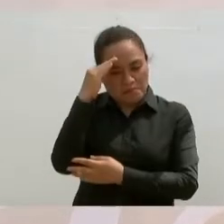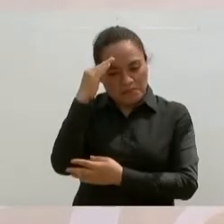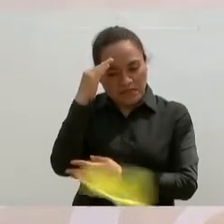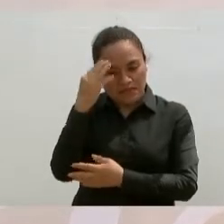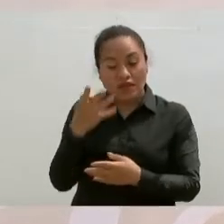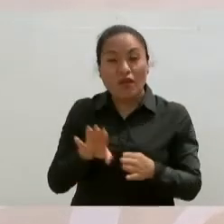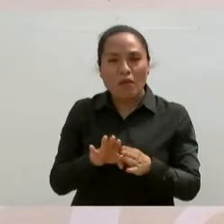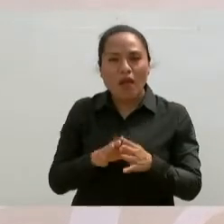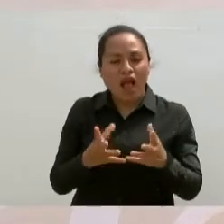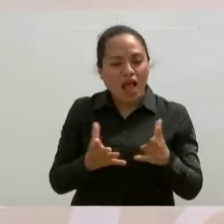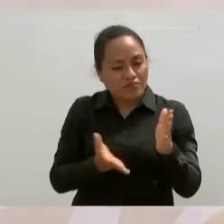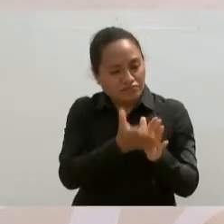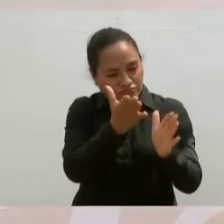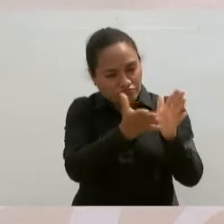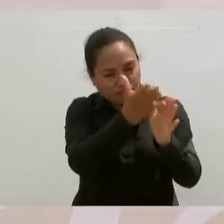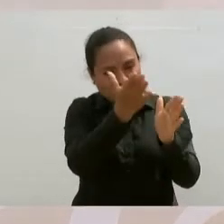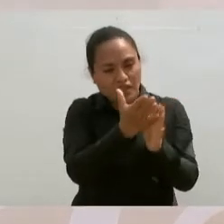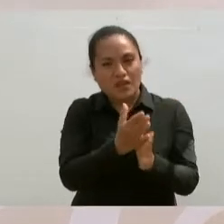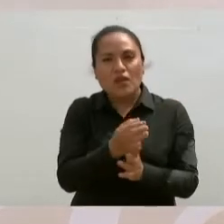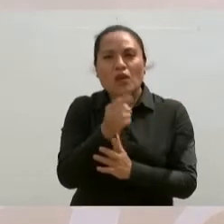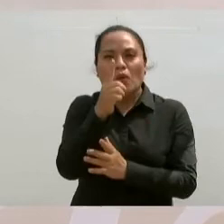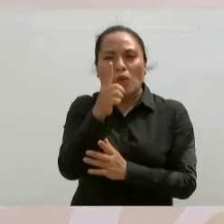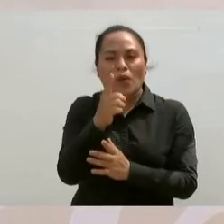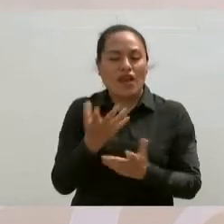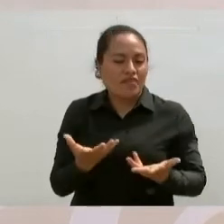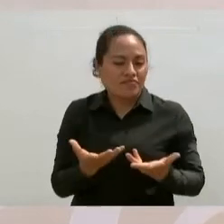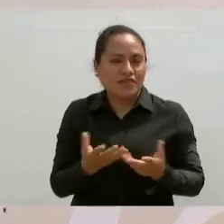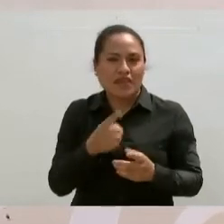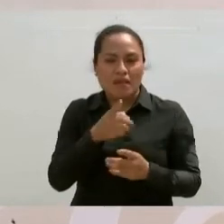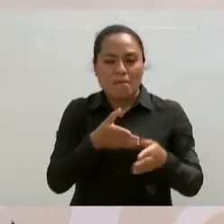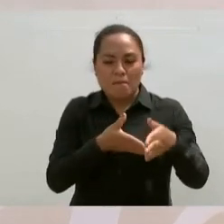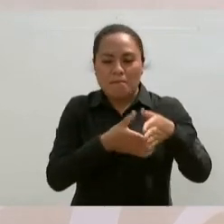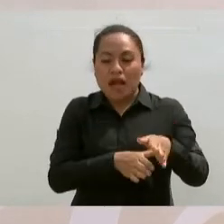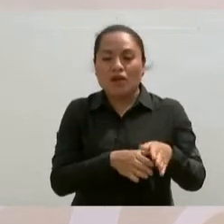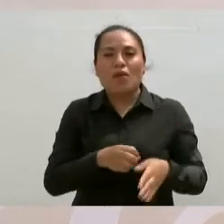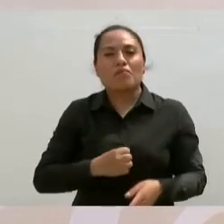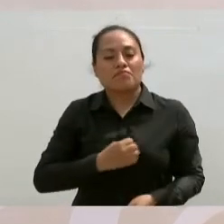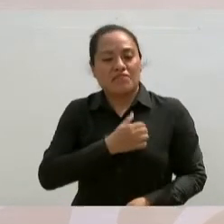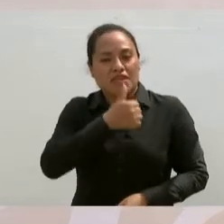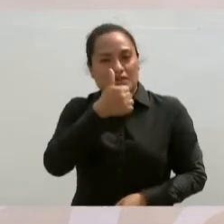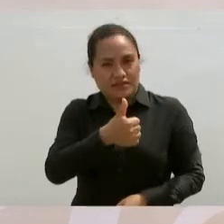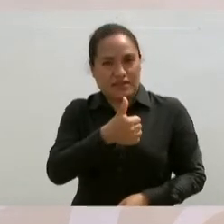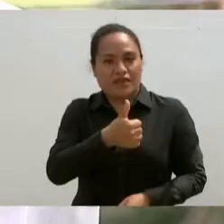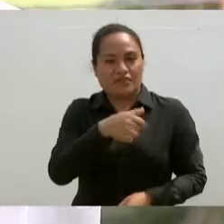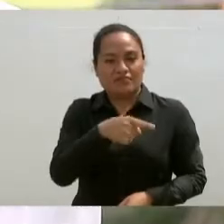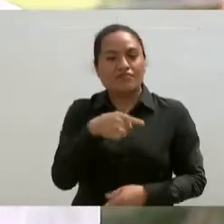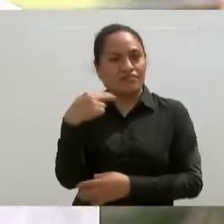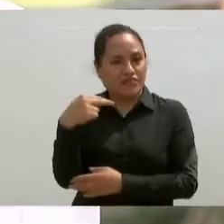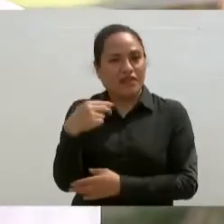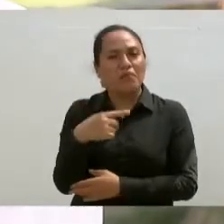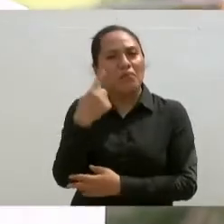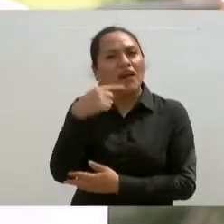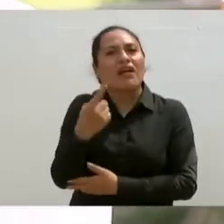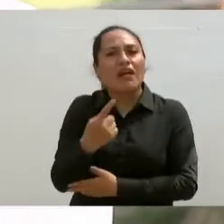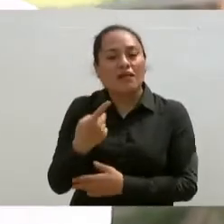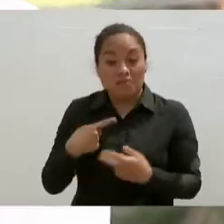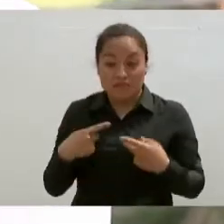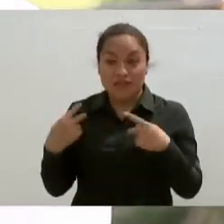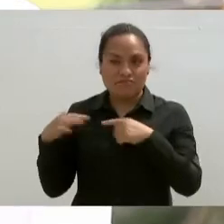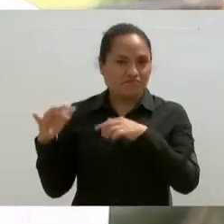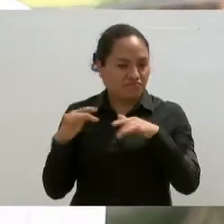a construir una sucursal del Banco del Bienestar para que la